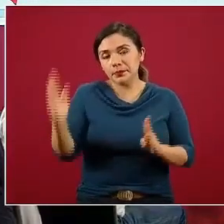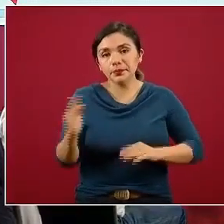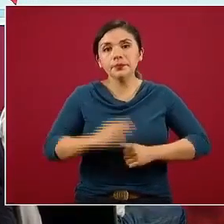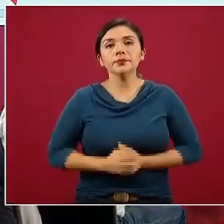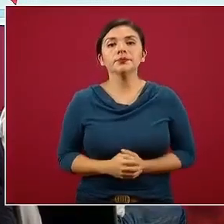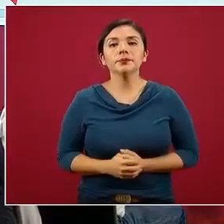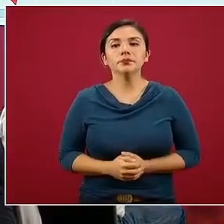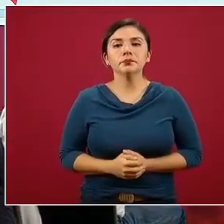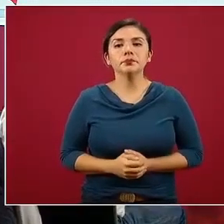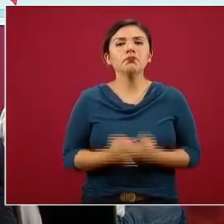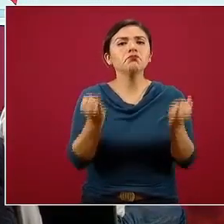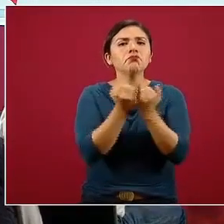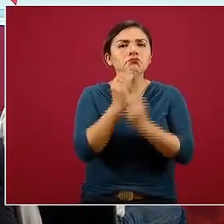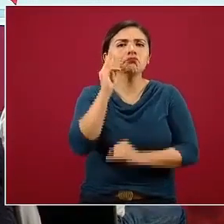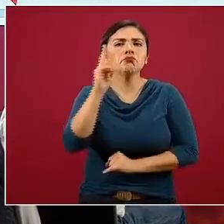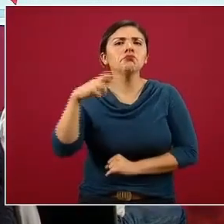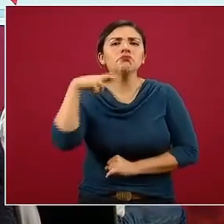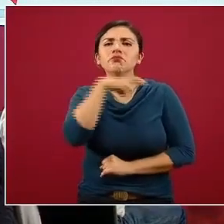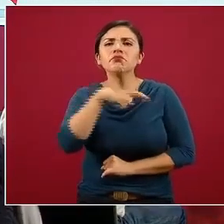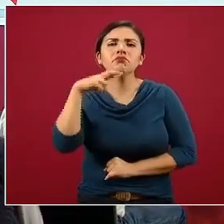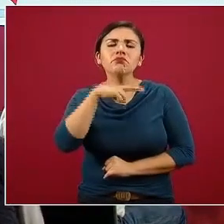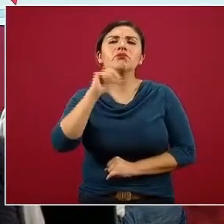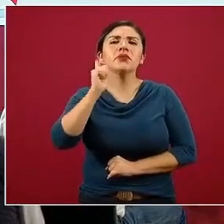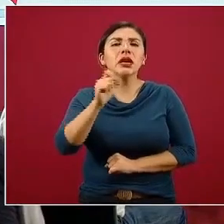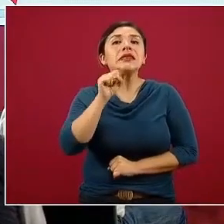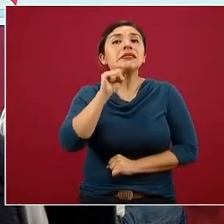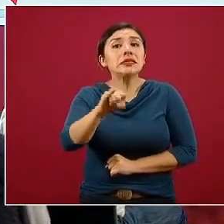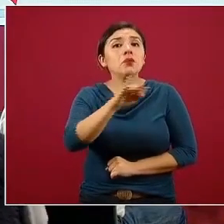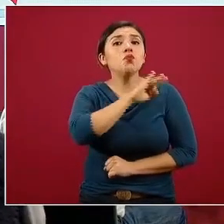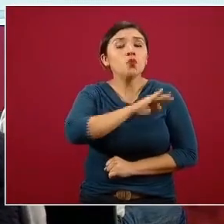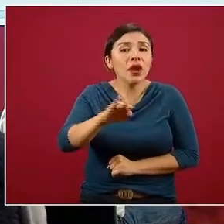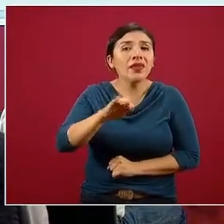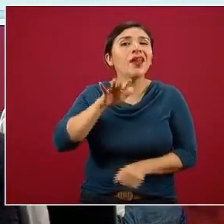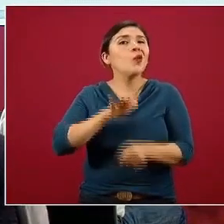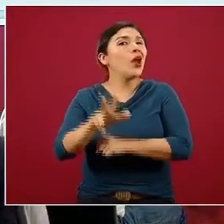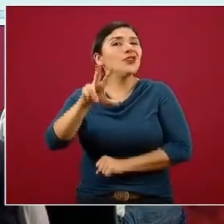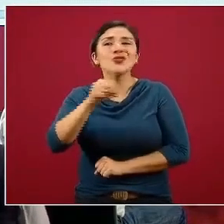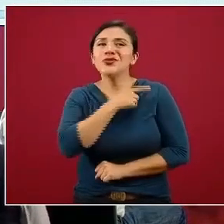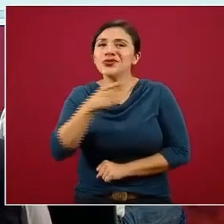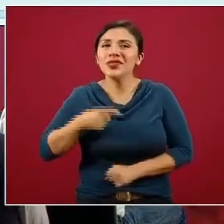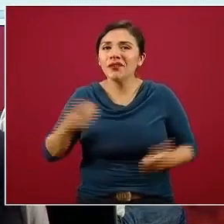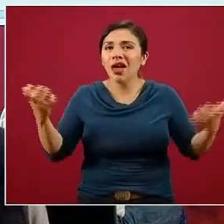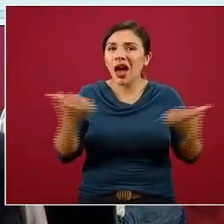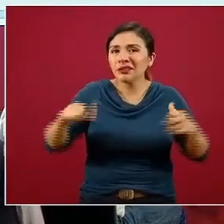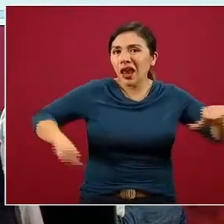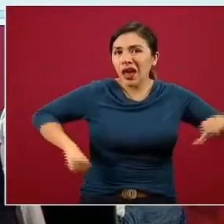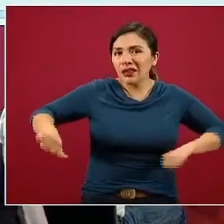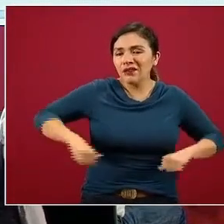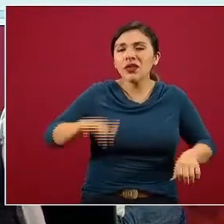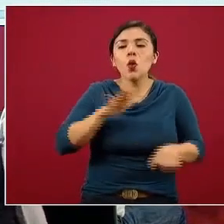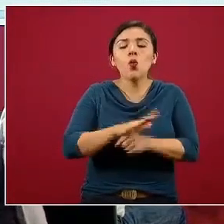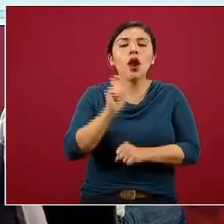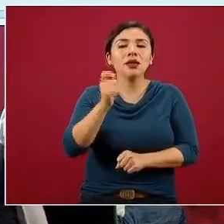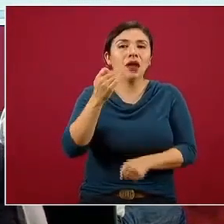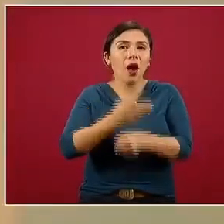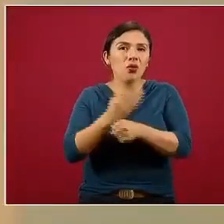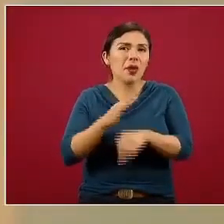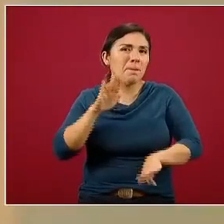también rápidamente qué se puede y qué no se debe realizar durante el nivel de riesgo